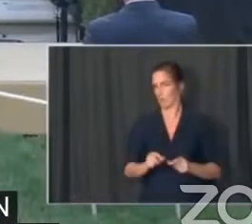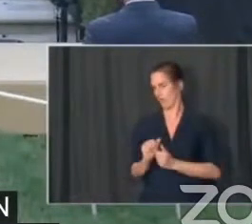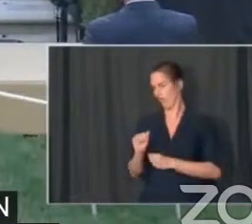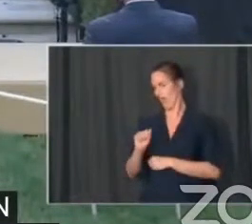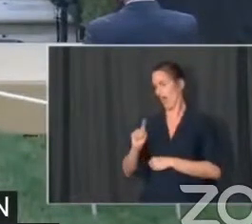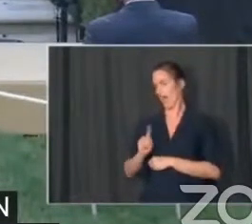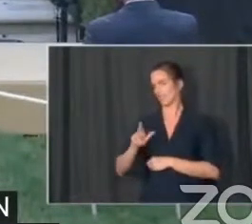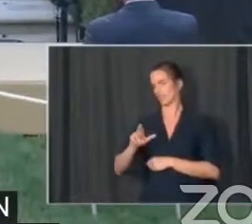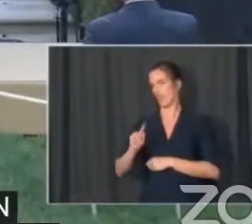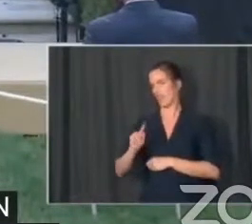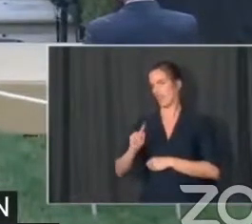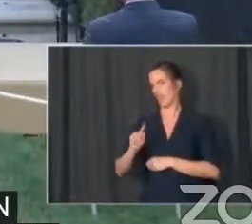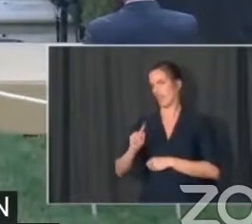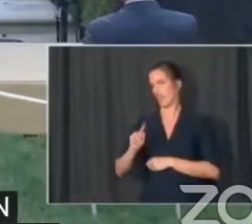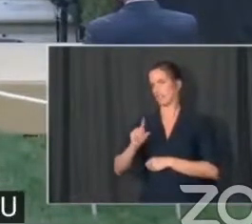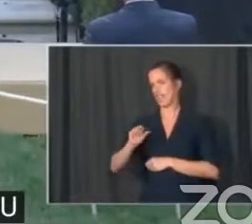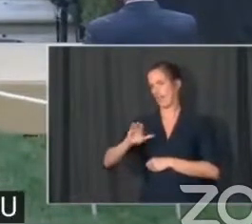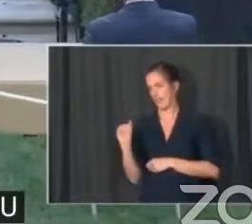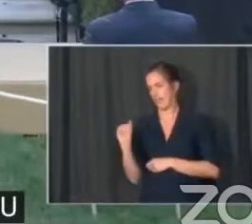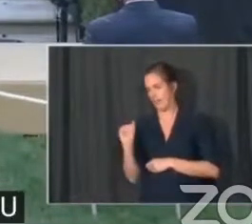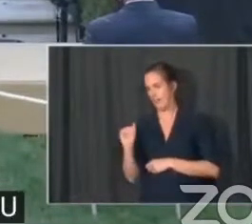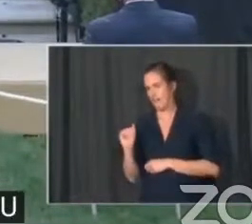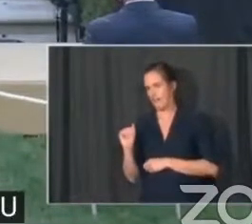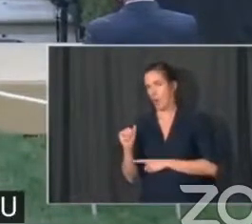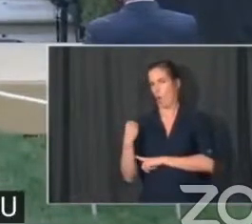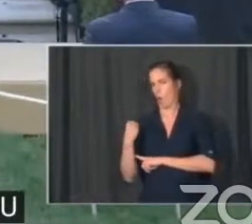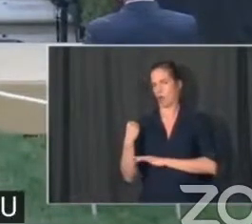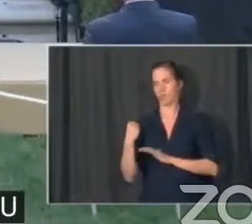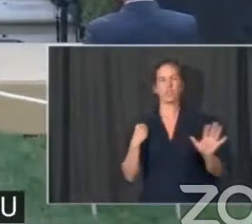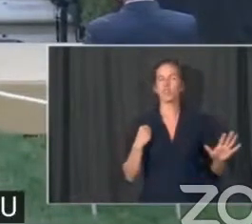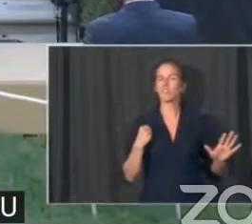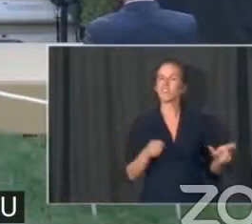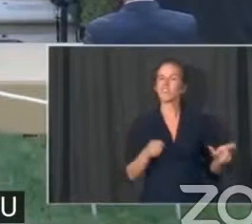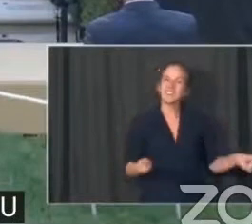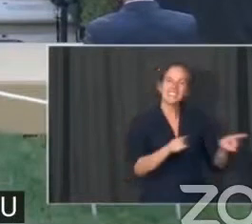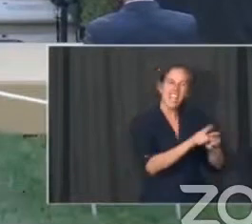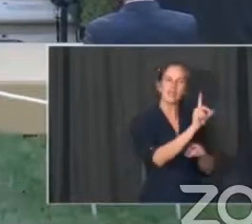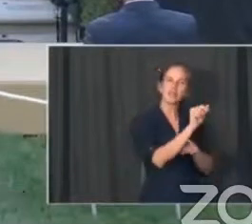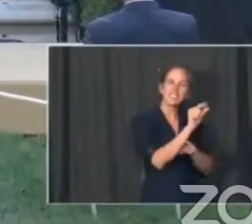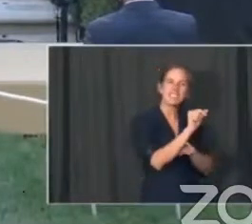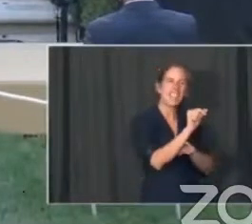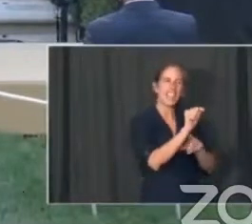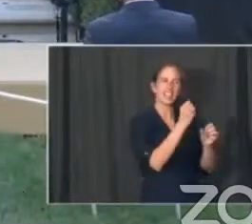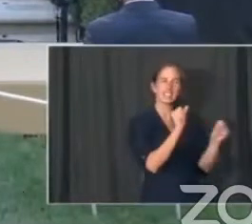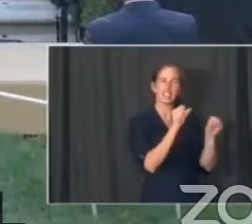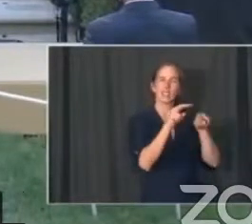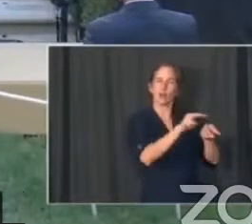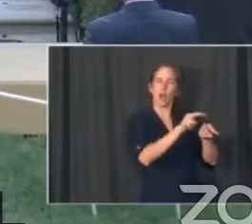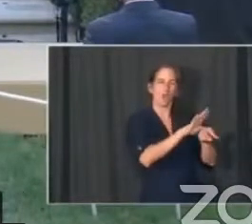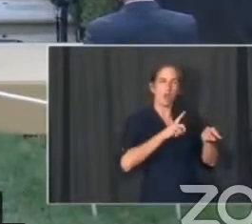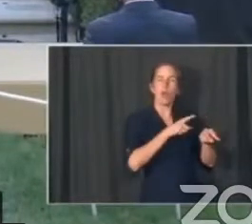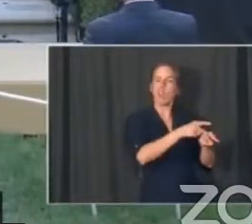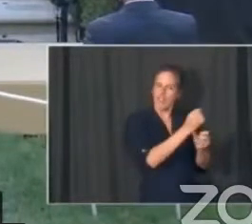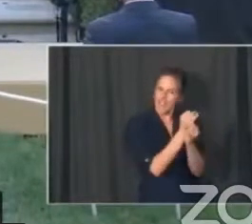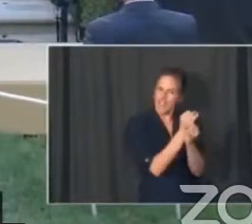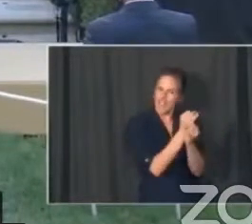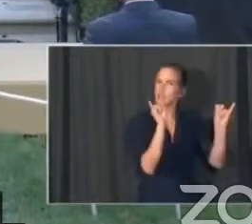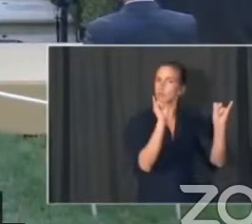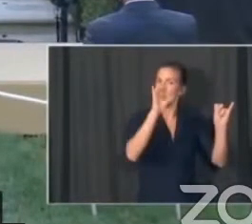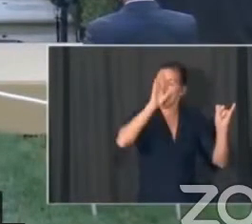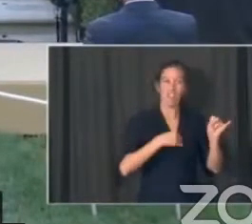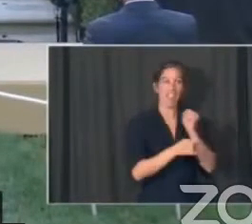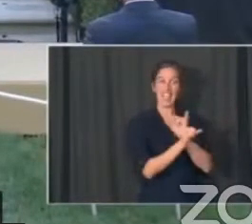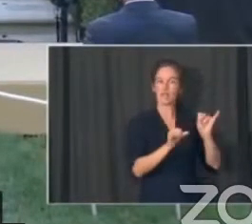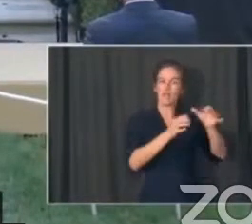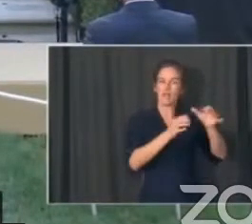Los estudios seguros se están llevando a cabo bajo su vigilancia. Estoy segura